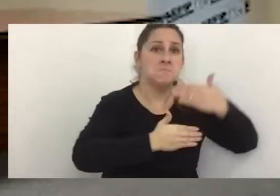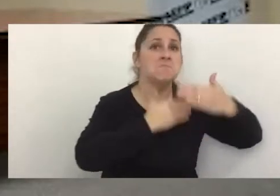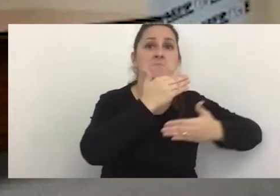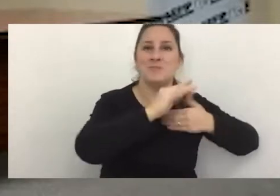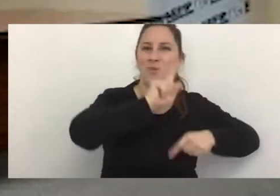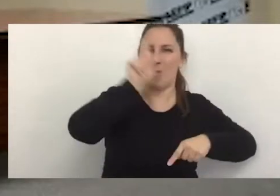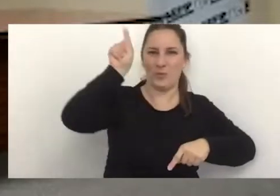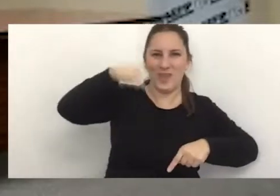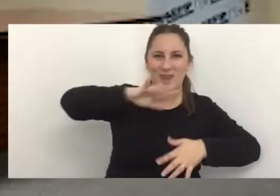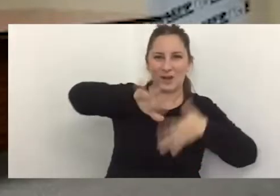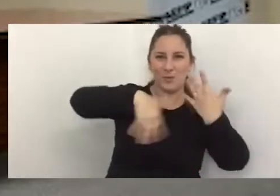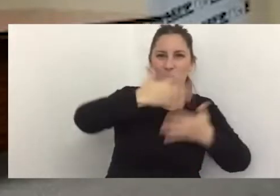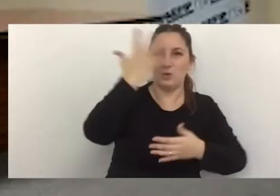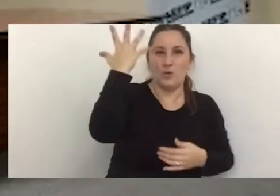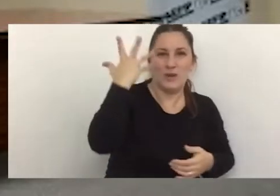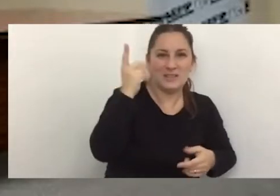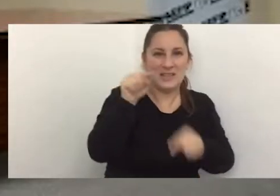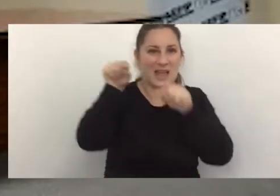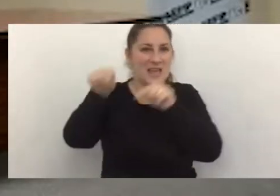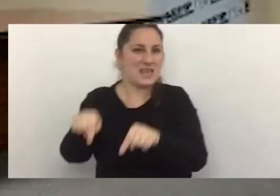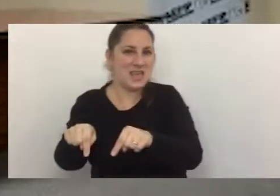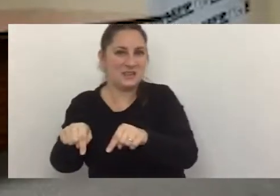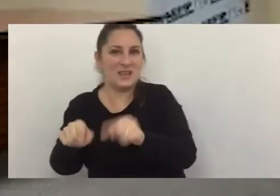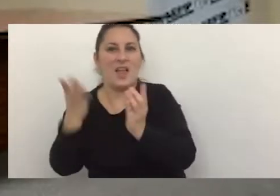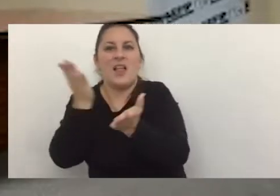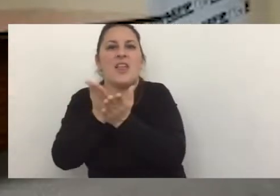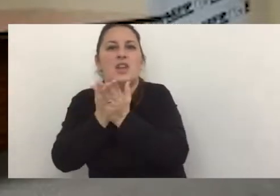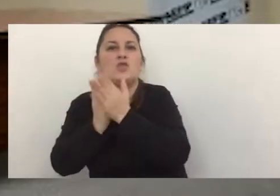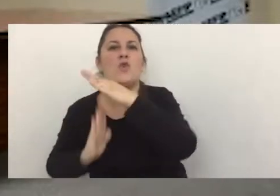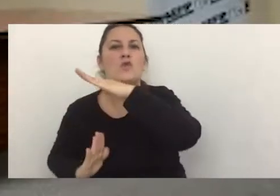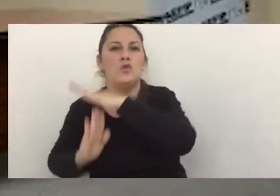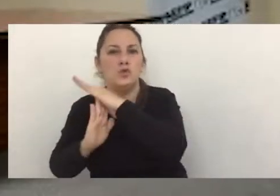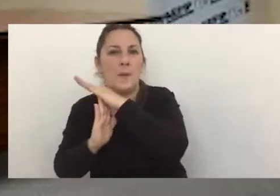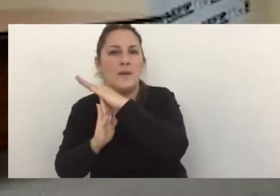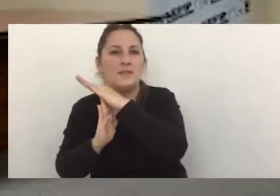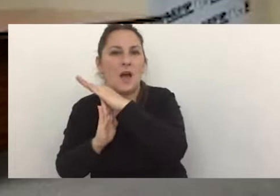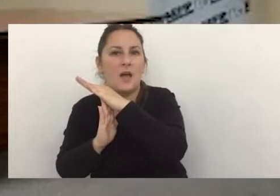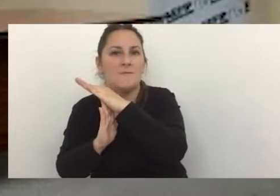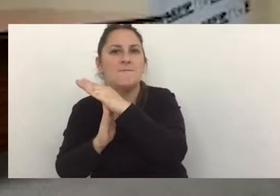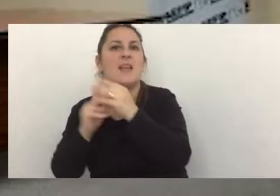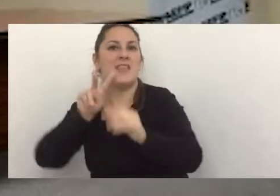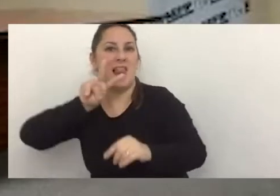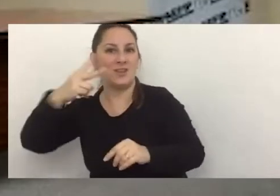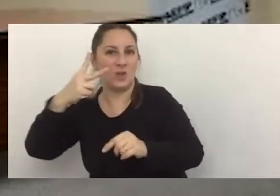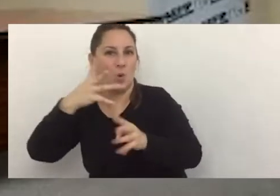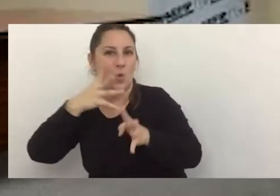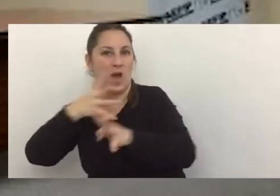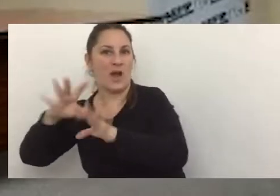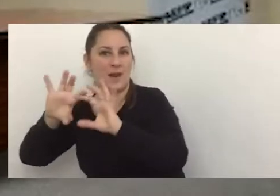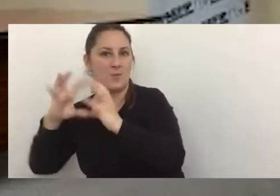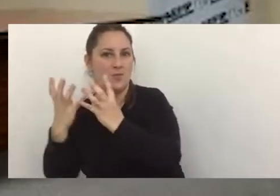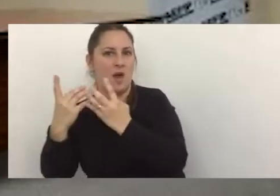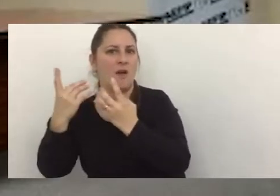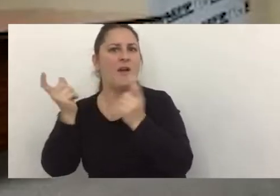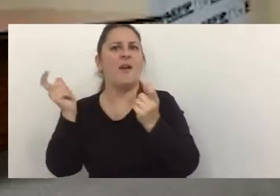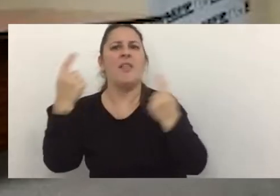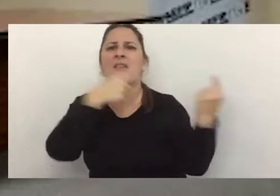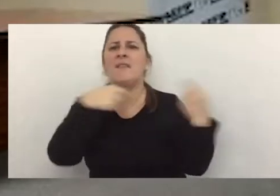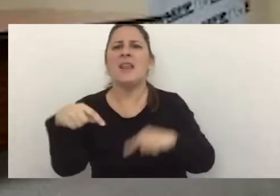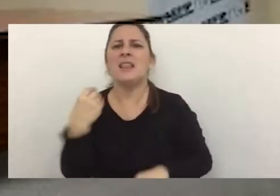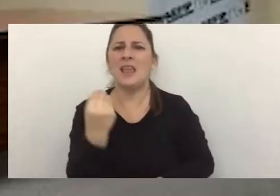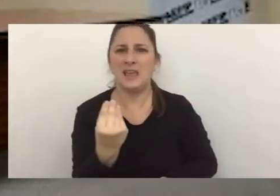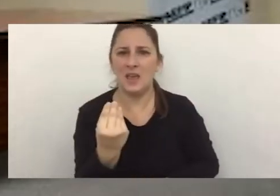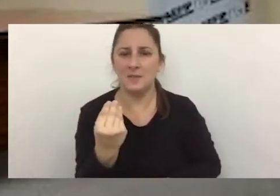Francesa y este otro de derechos fundamentales de la posguerra de la Segunda Guerra Mundial? La diferencia